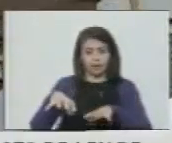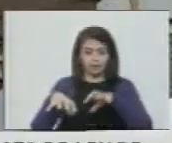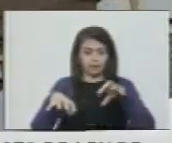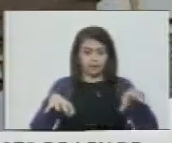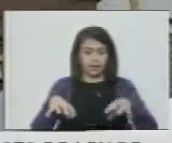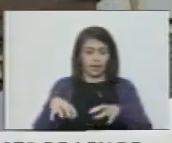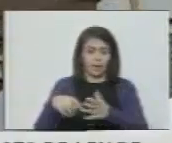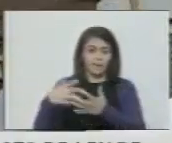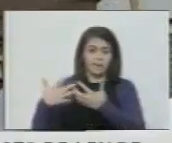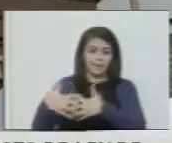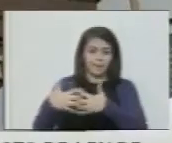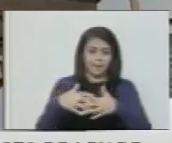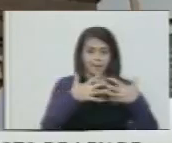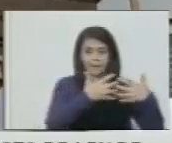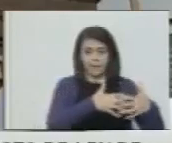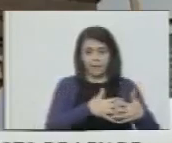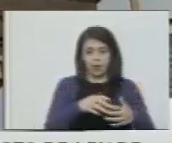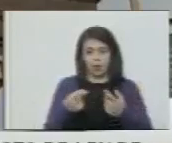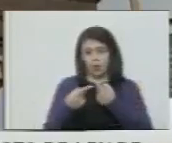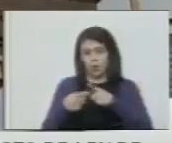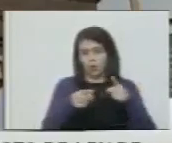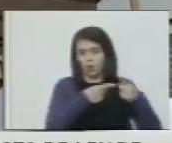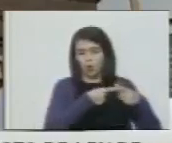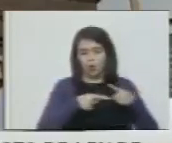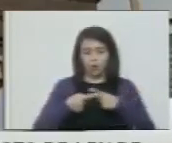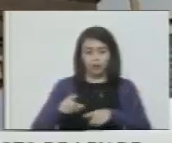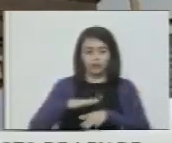de una empresa en dos o más nuevas empresas,